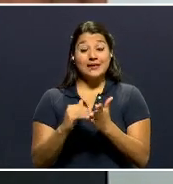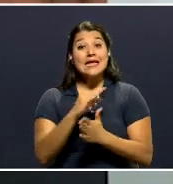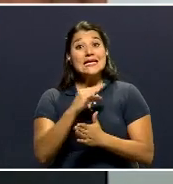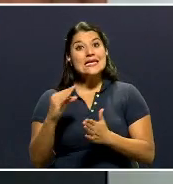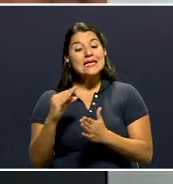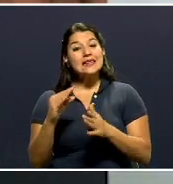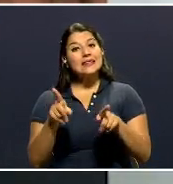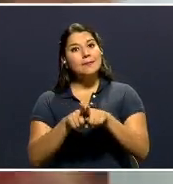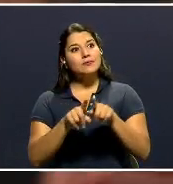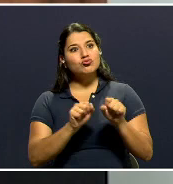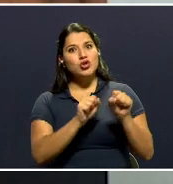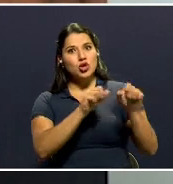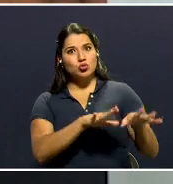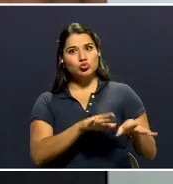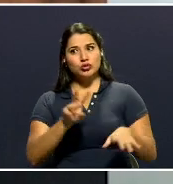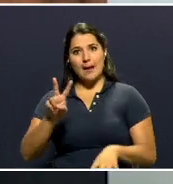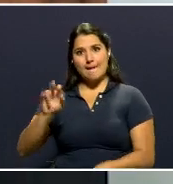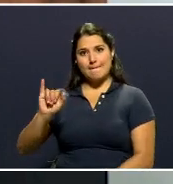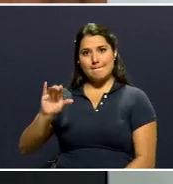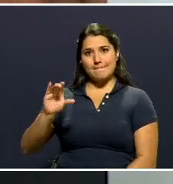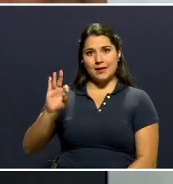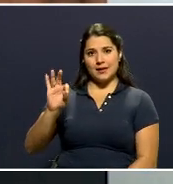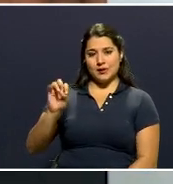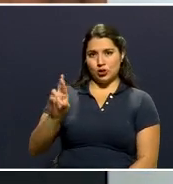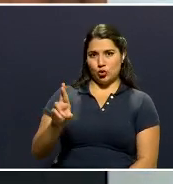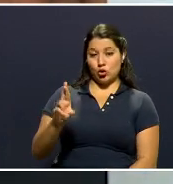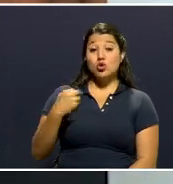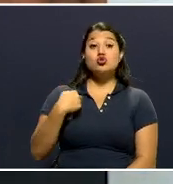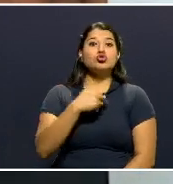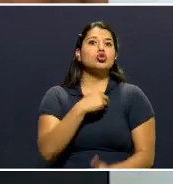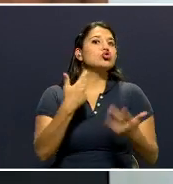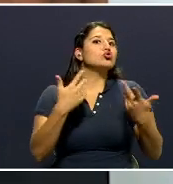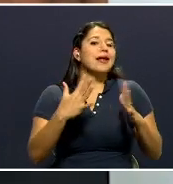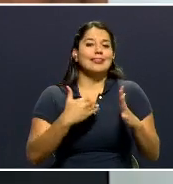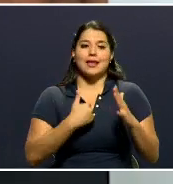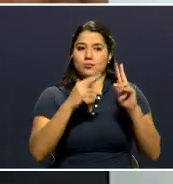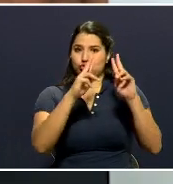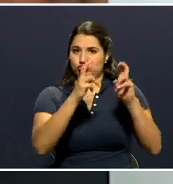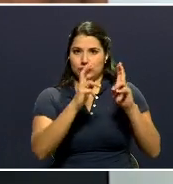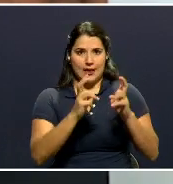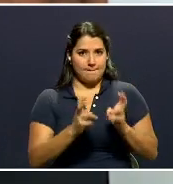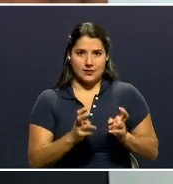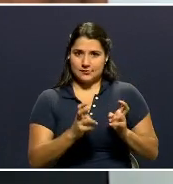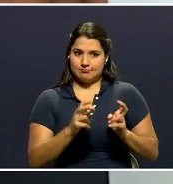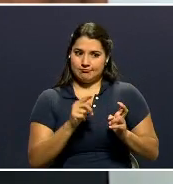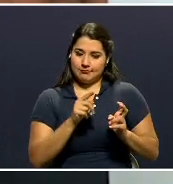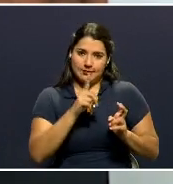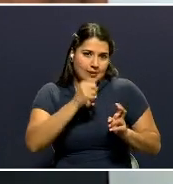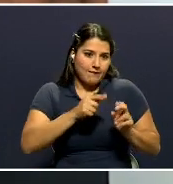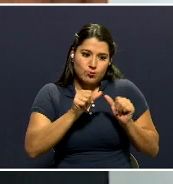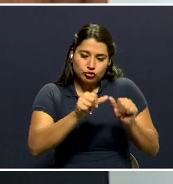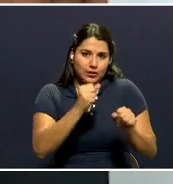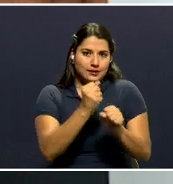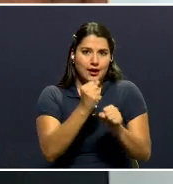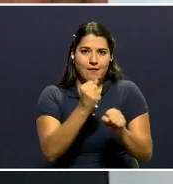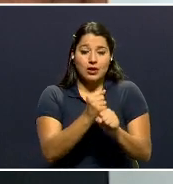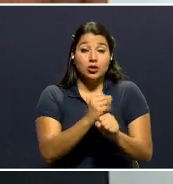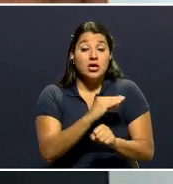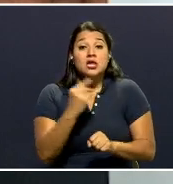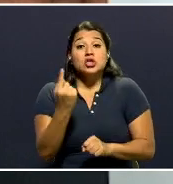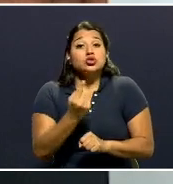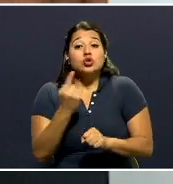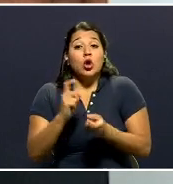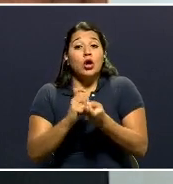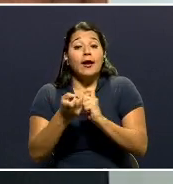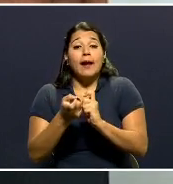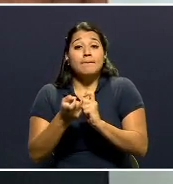Víctor. Ya veremos, tenemos una agenda legislativa en la que estamos trabajando y lo único que va a cambiar es la llegada de don